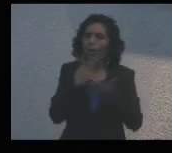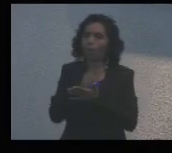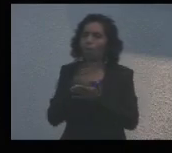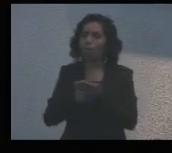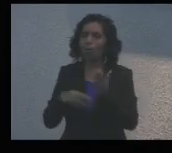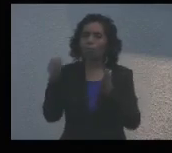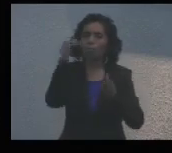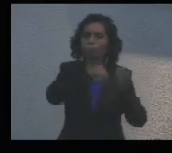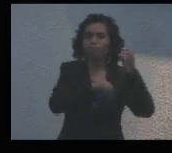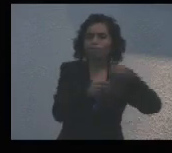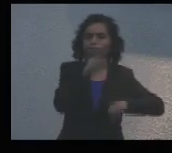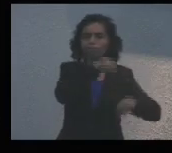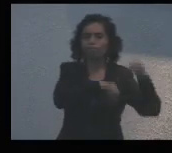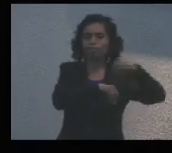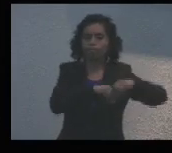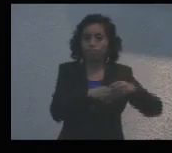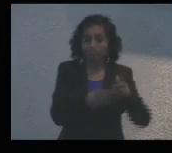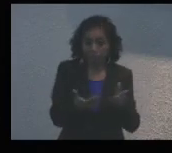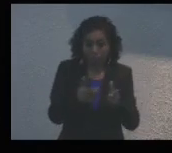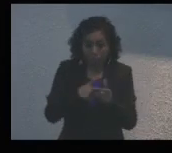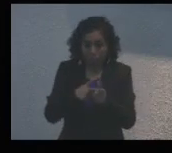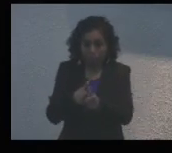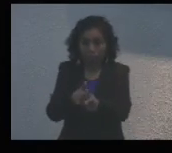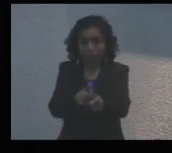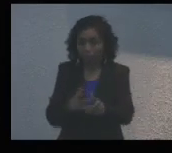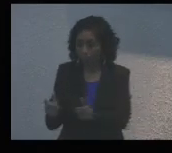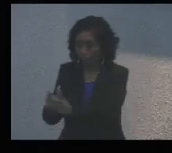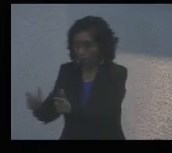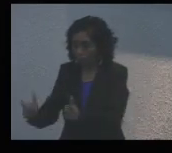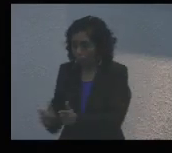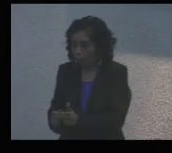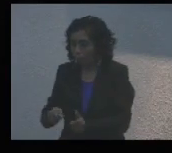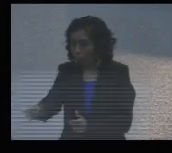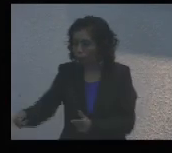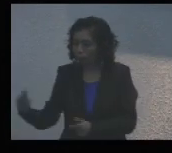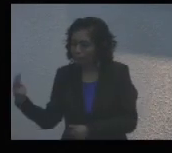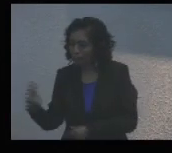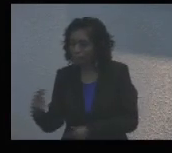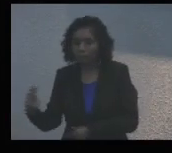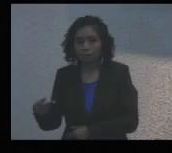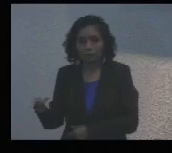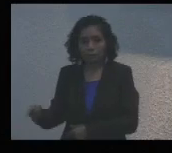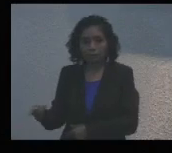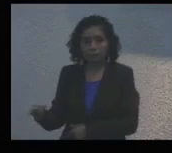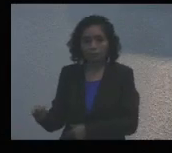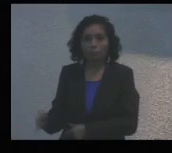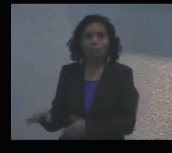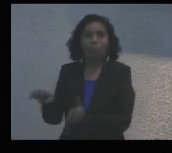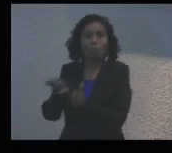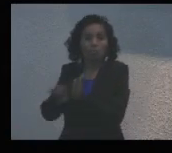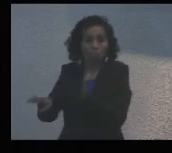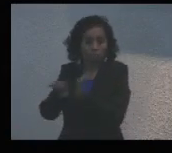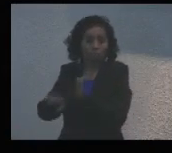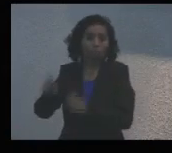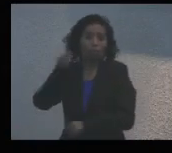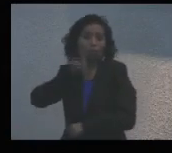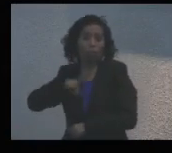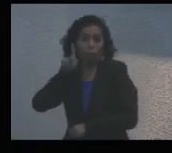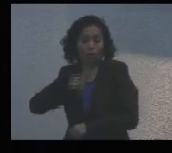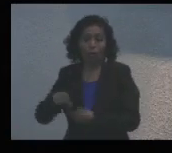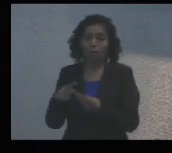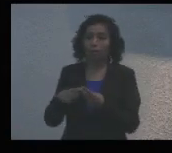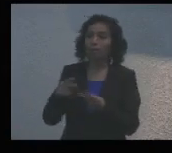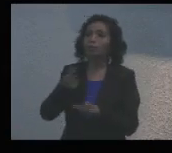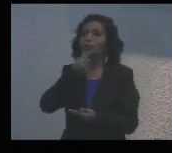propios estatales orientados hacia los grupos sociales más vulnerables, como lo son las mujeres, los niños,